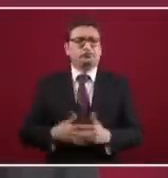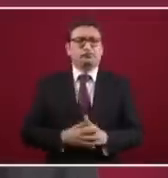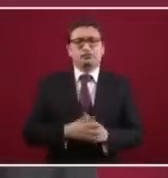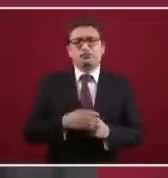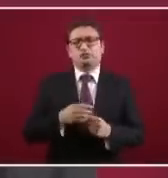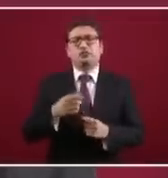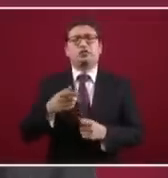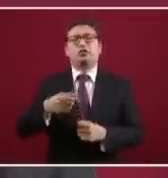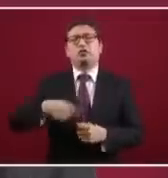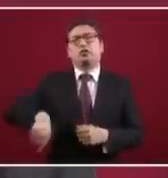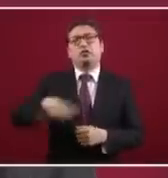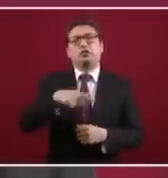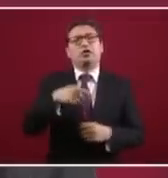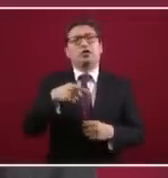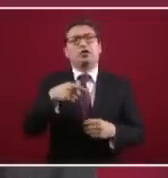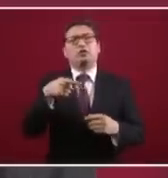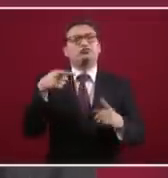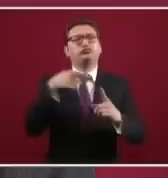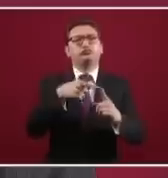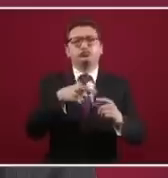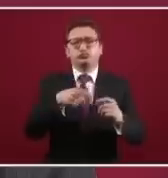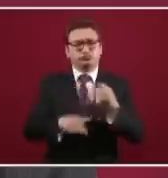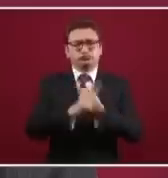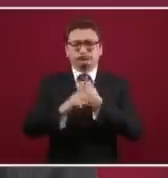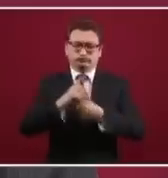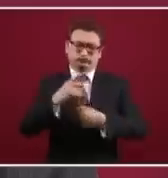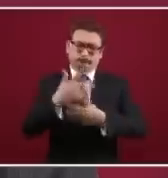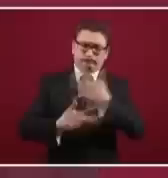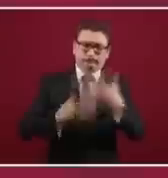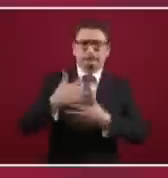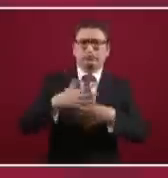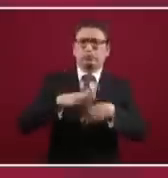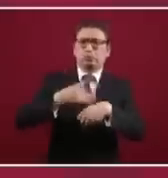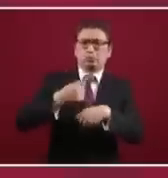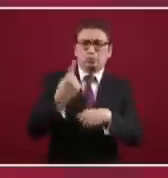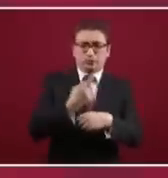las causas que originan la violencia,